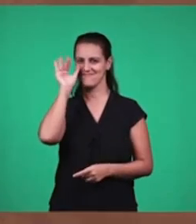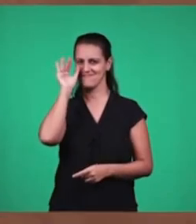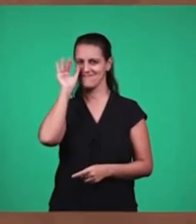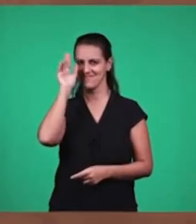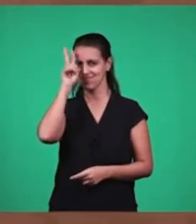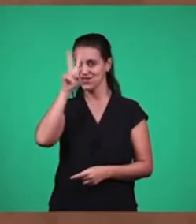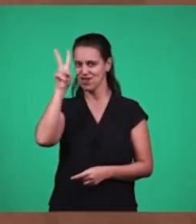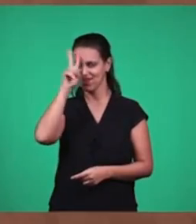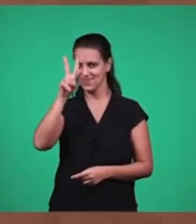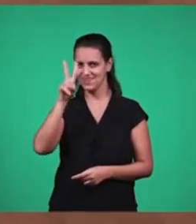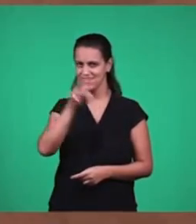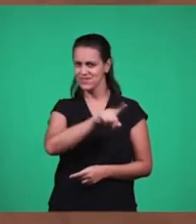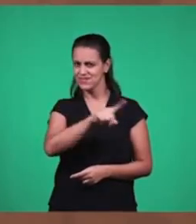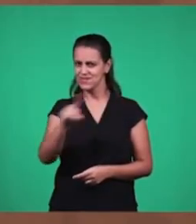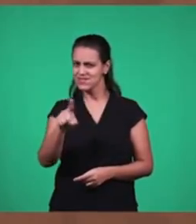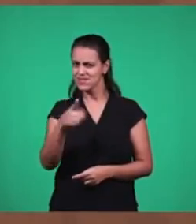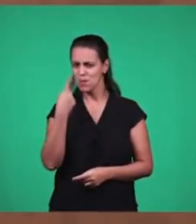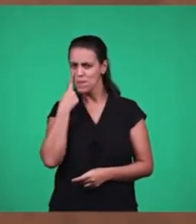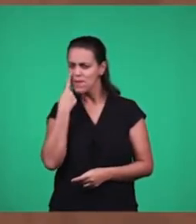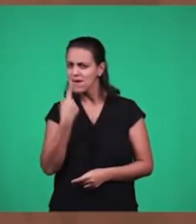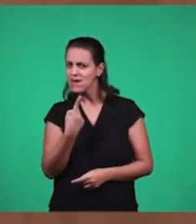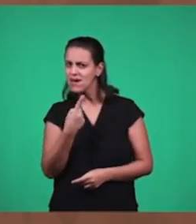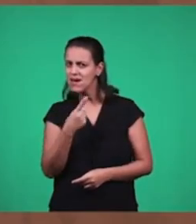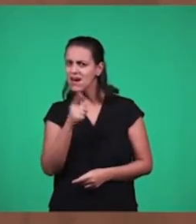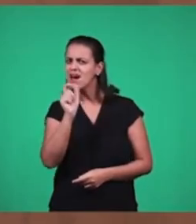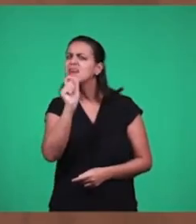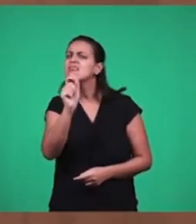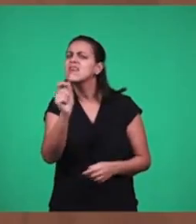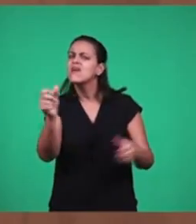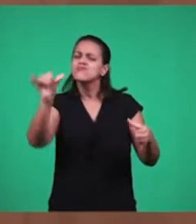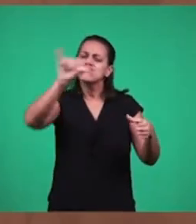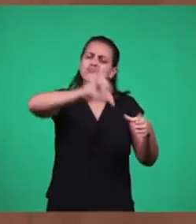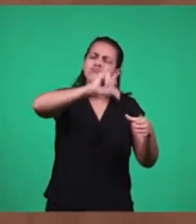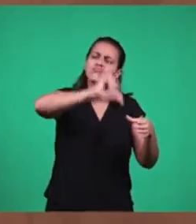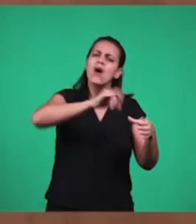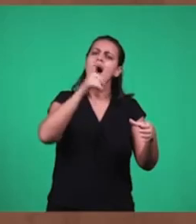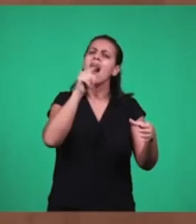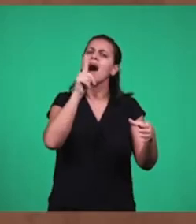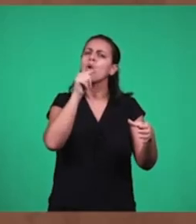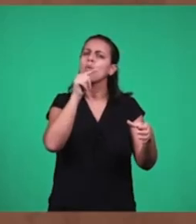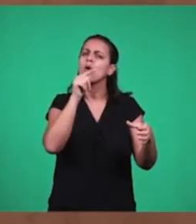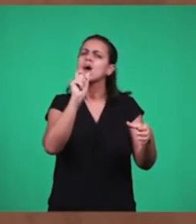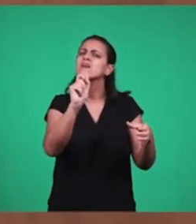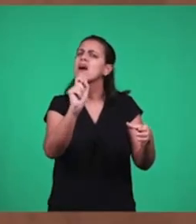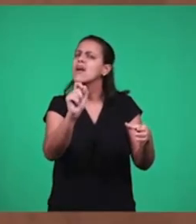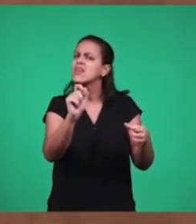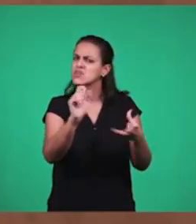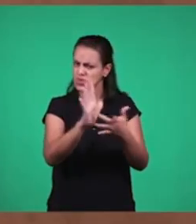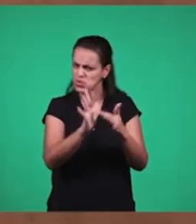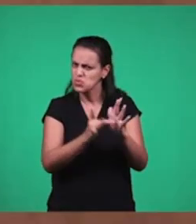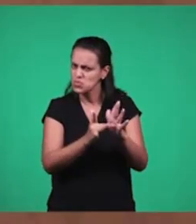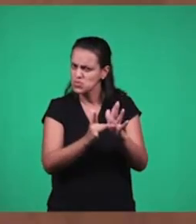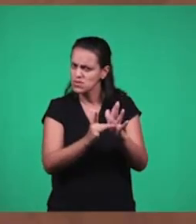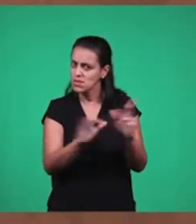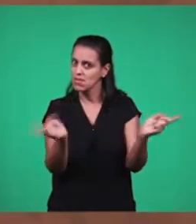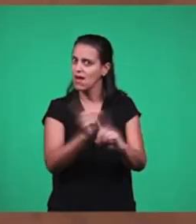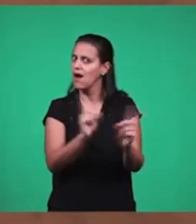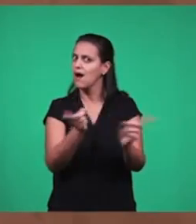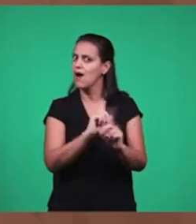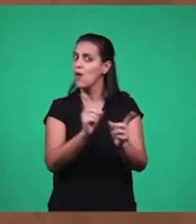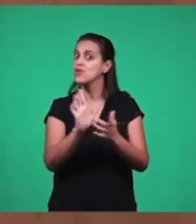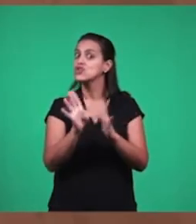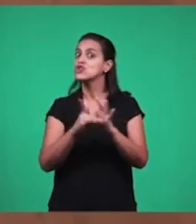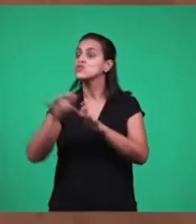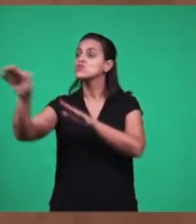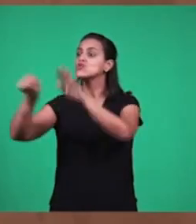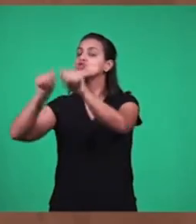historia, ustedes ya observaron, ¿quiénes llenaron las tinajas de agua? ¿Fue Jesús? No.